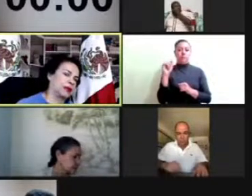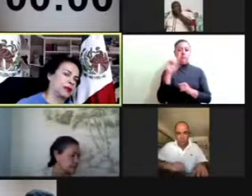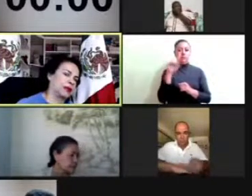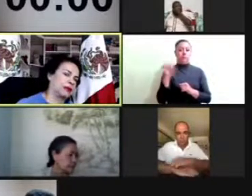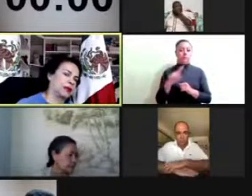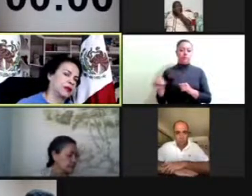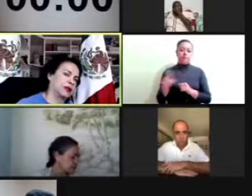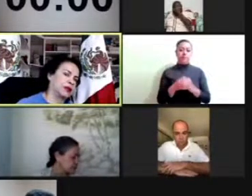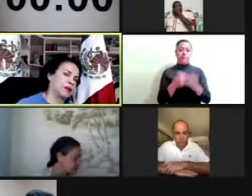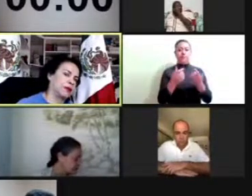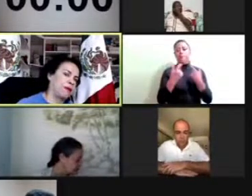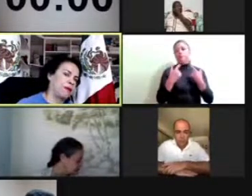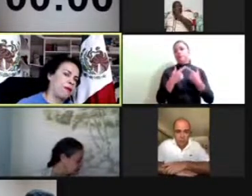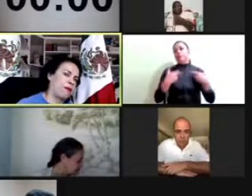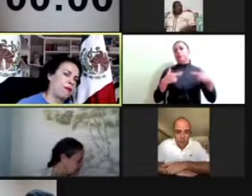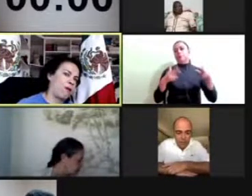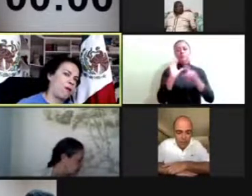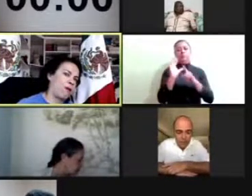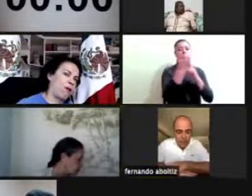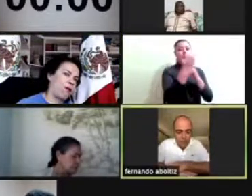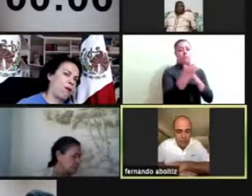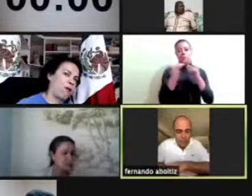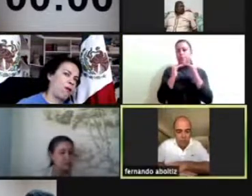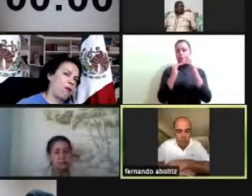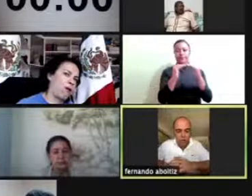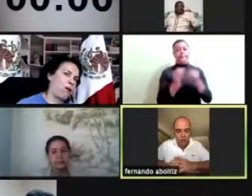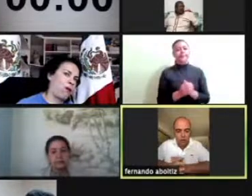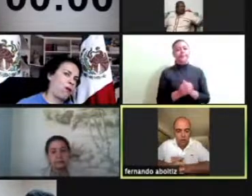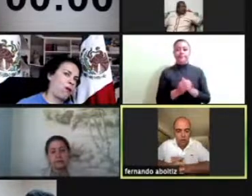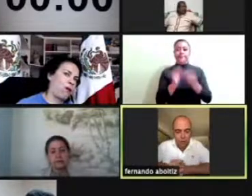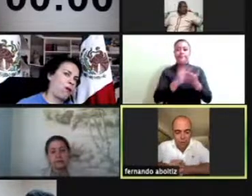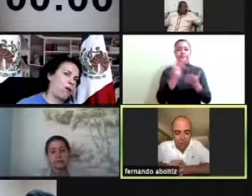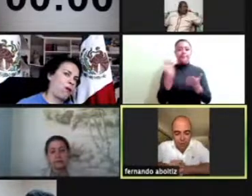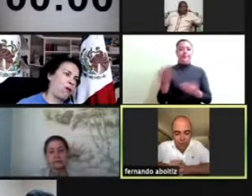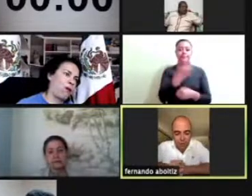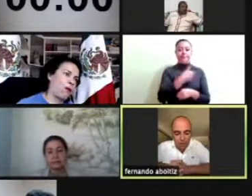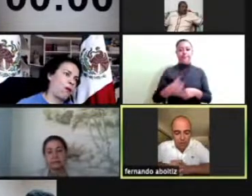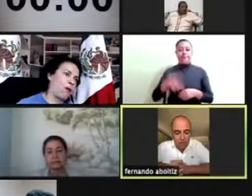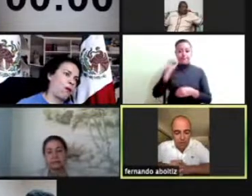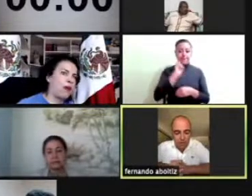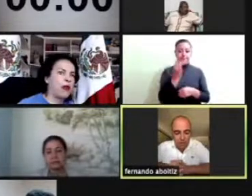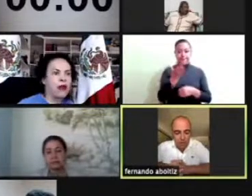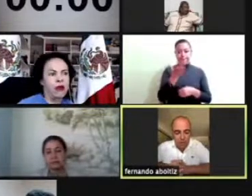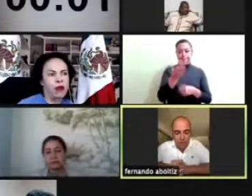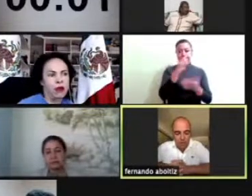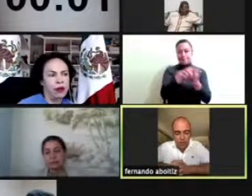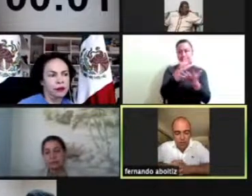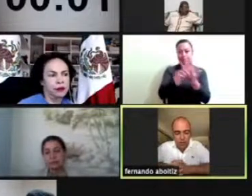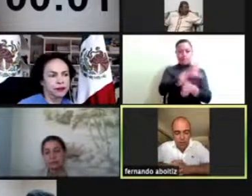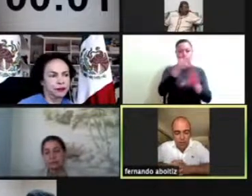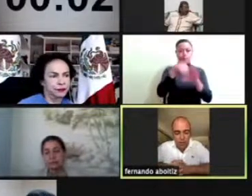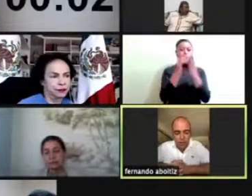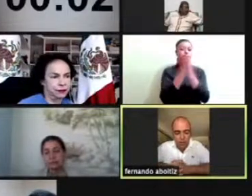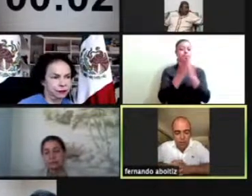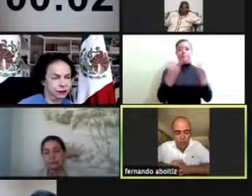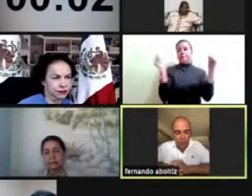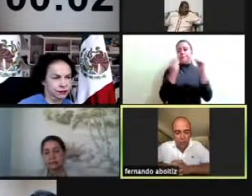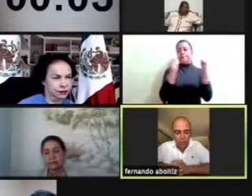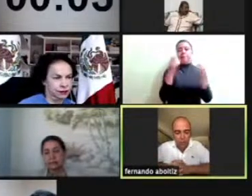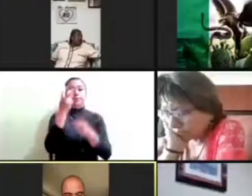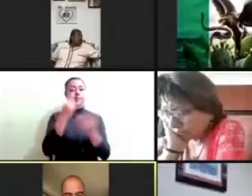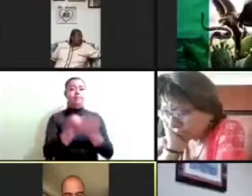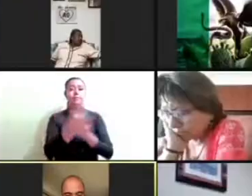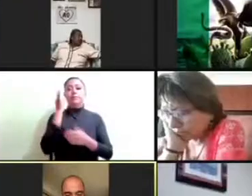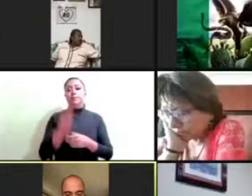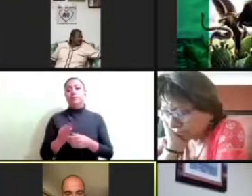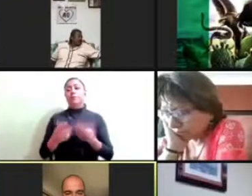Adelante, diputado. Gracias, presidenta. Solicito a la presencia de la mesa directiva se inserte de manera íntegra en el diario de los debates el dictamen, toda vez que por economía